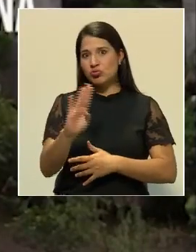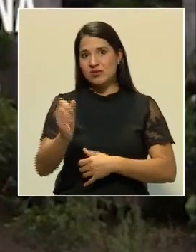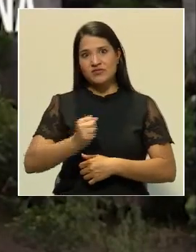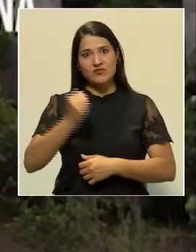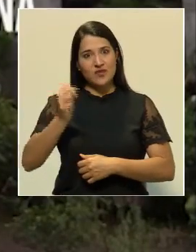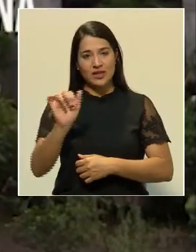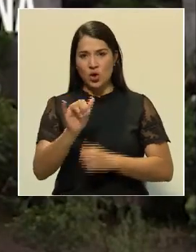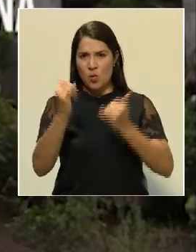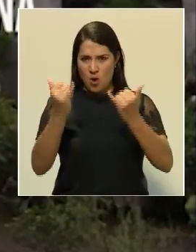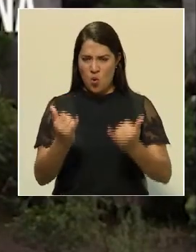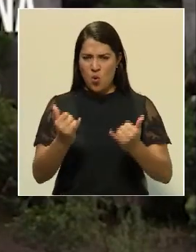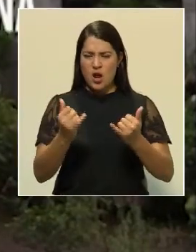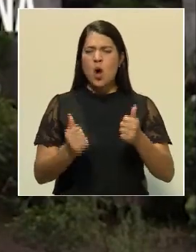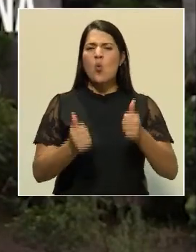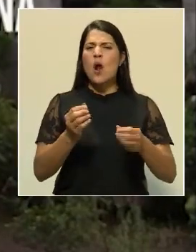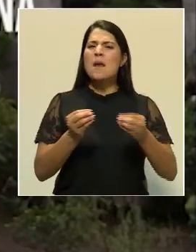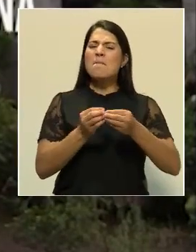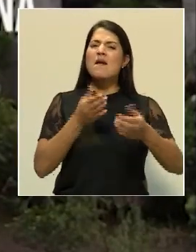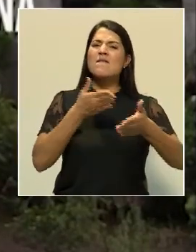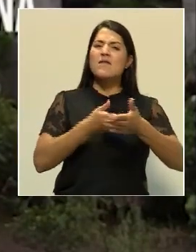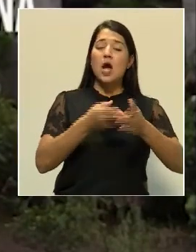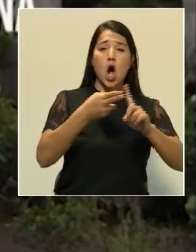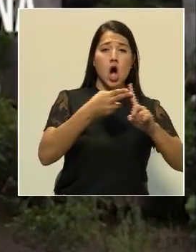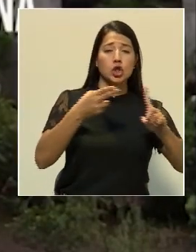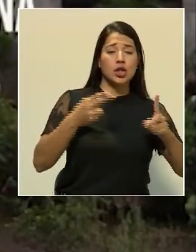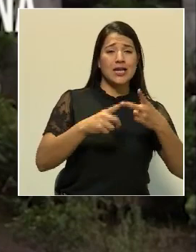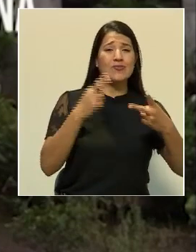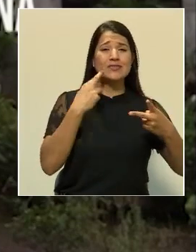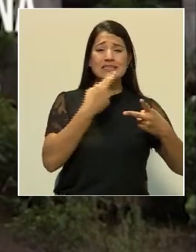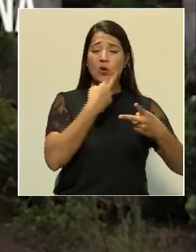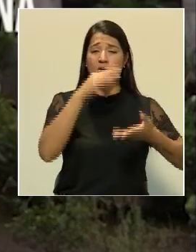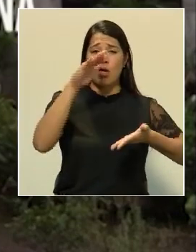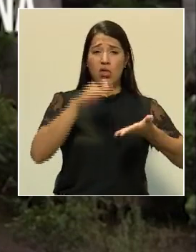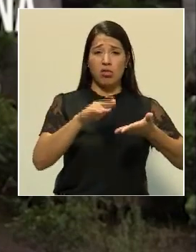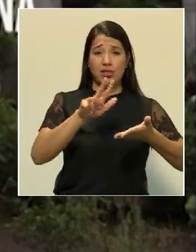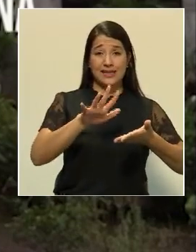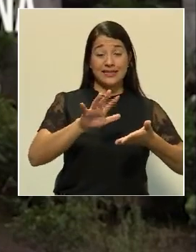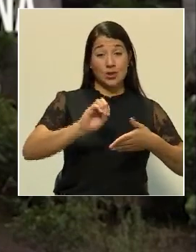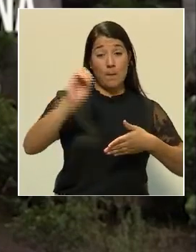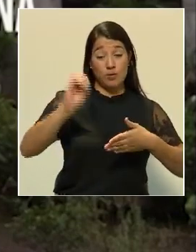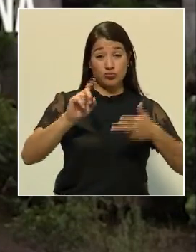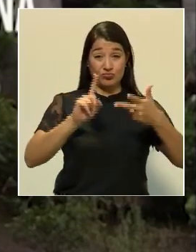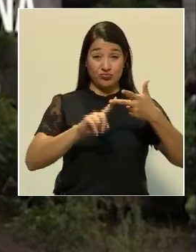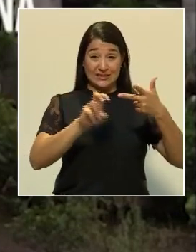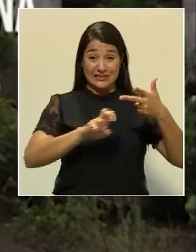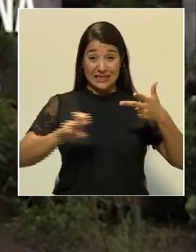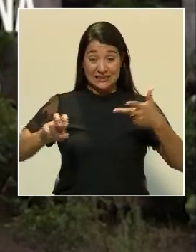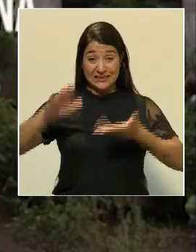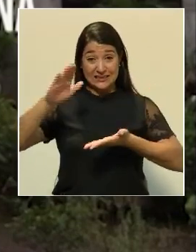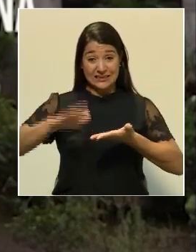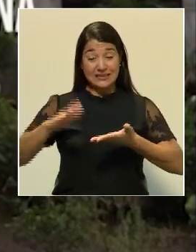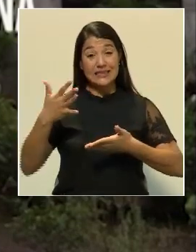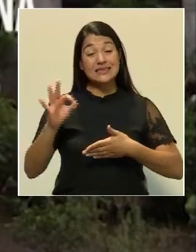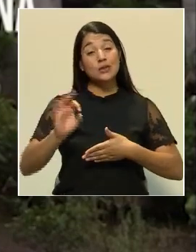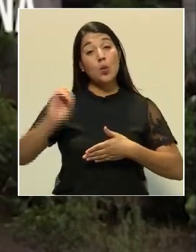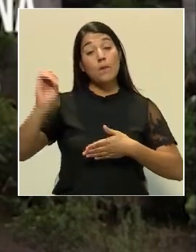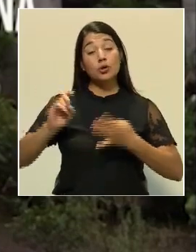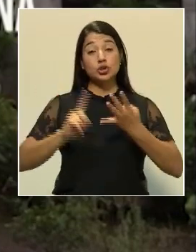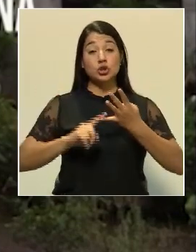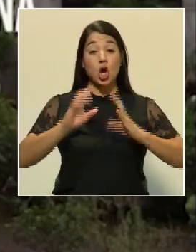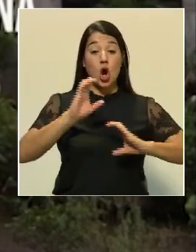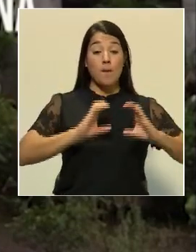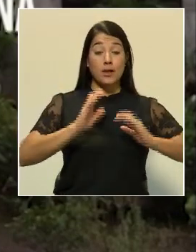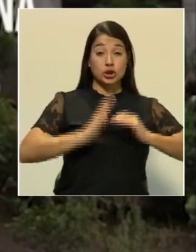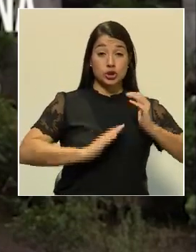los hoteles y restaurantes con una caída del 35%, transportes con una baja del 19% y comercio